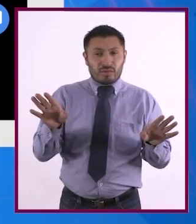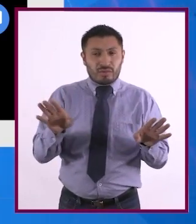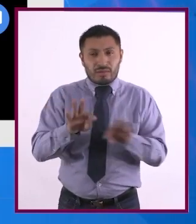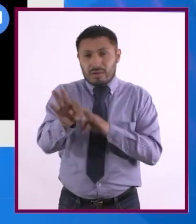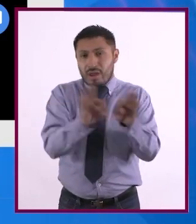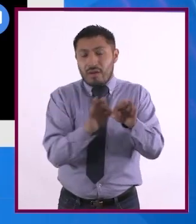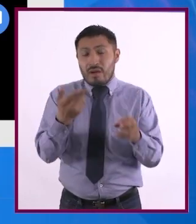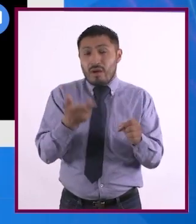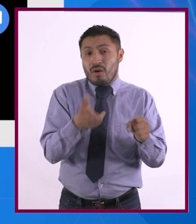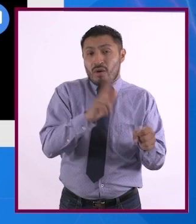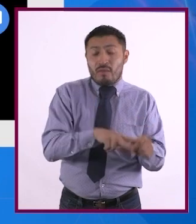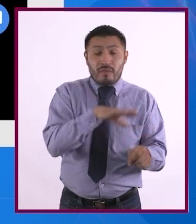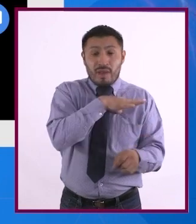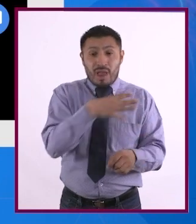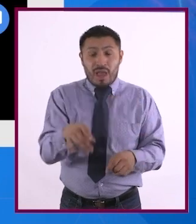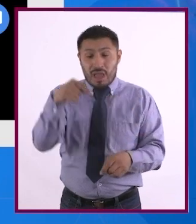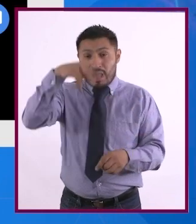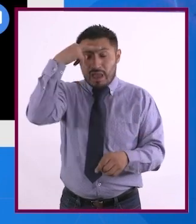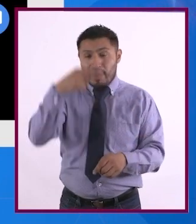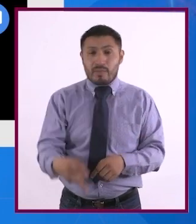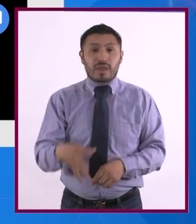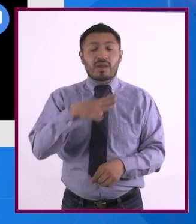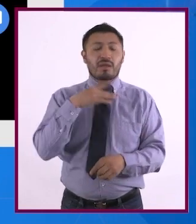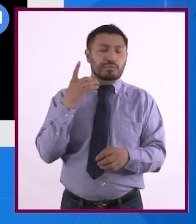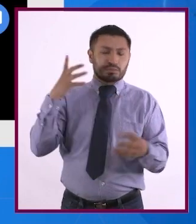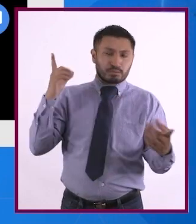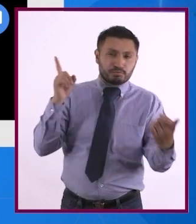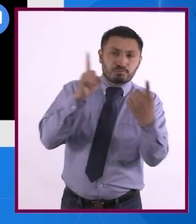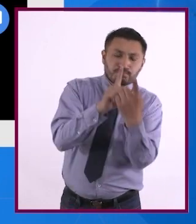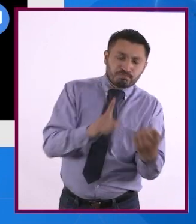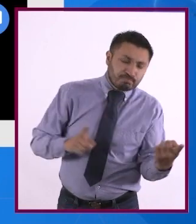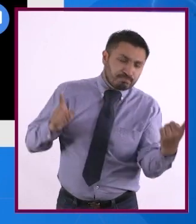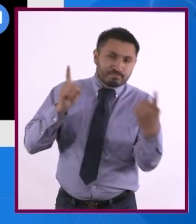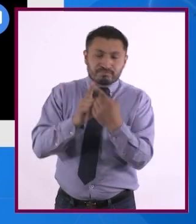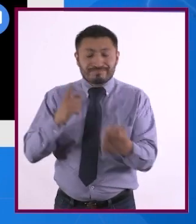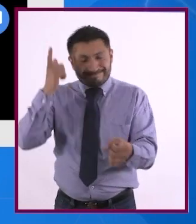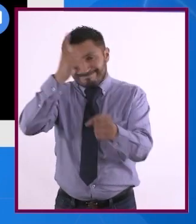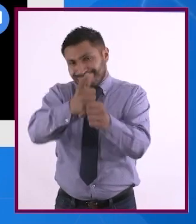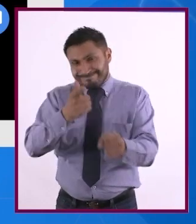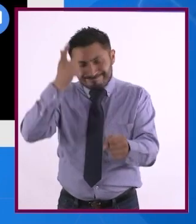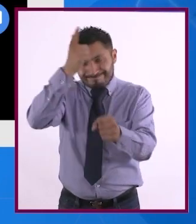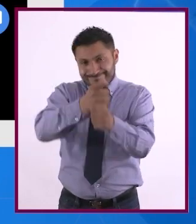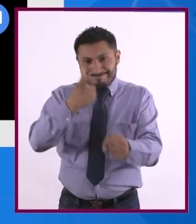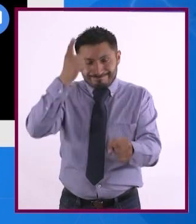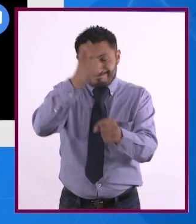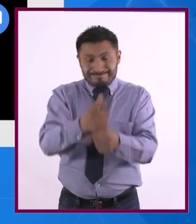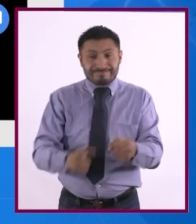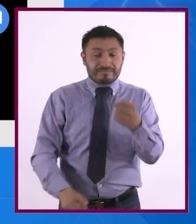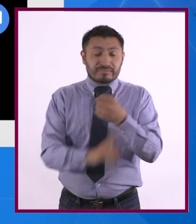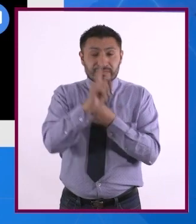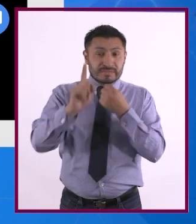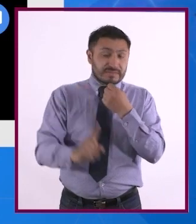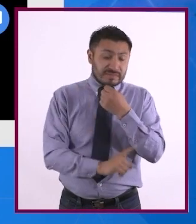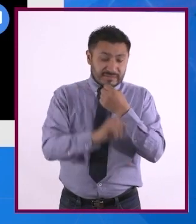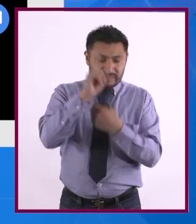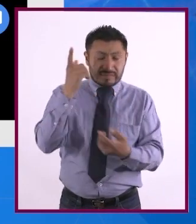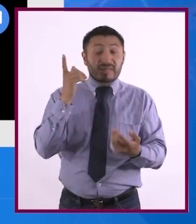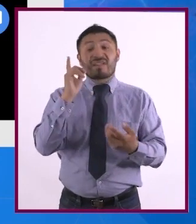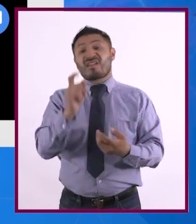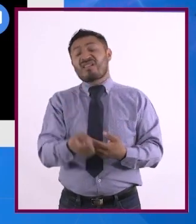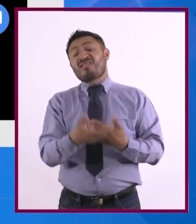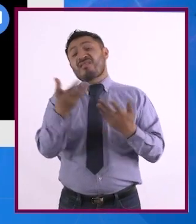el Hospital General de México. Y ahí nos topábamos justamente con este problema que yo mencionaba al inicio, ¿no? O sea, la persona a lo mejor